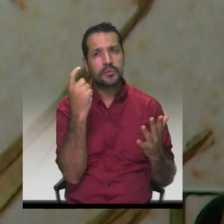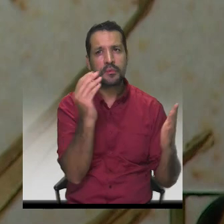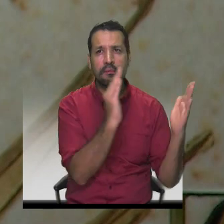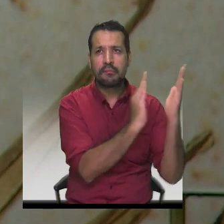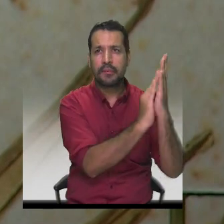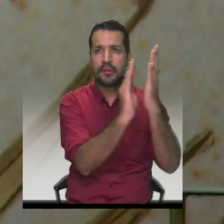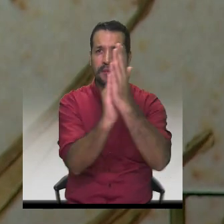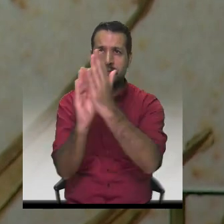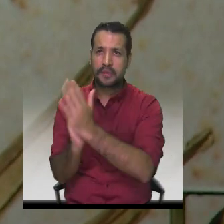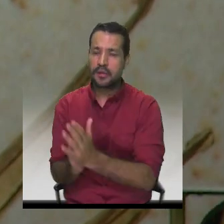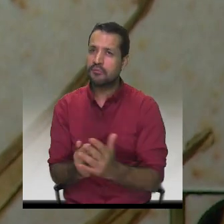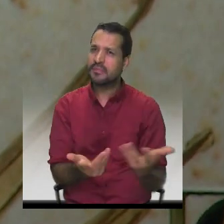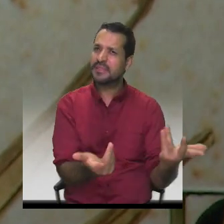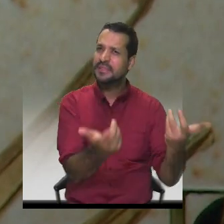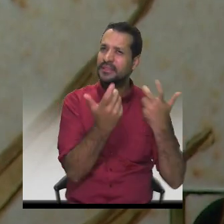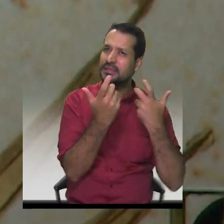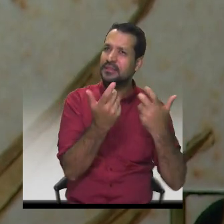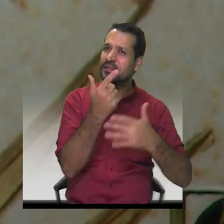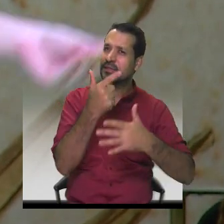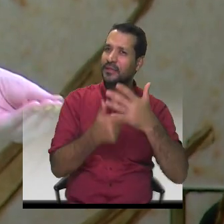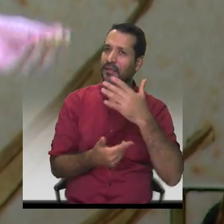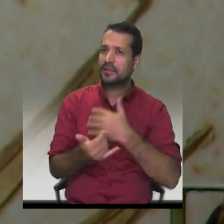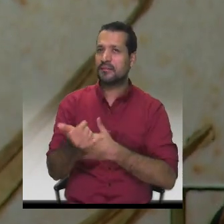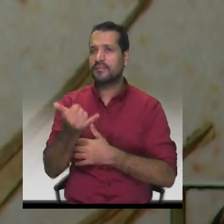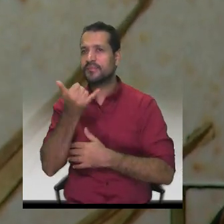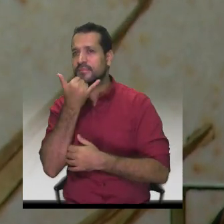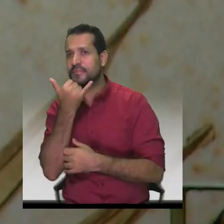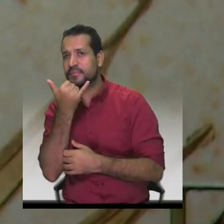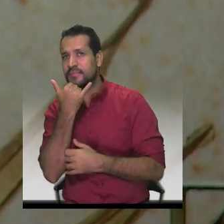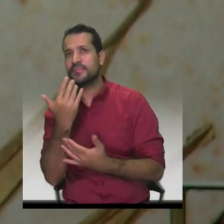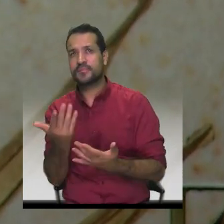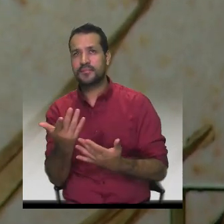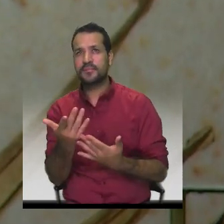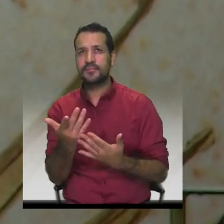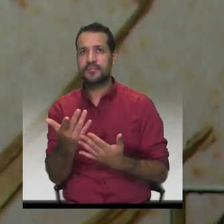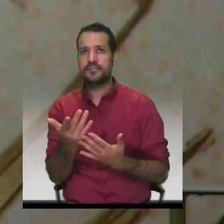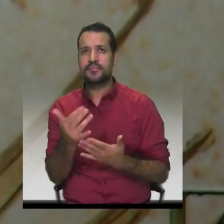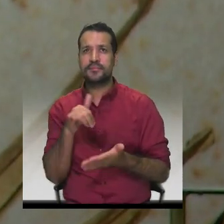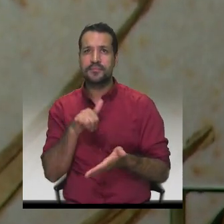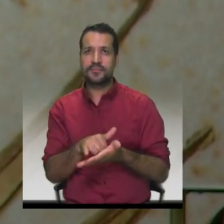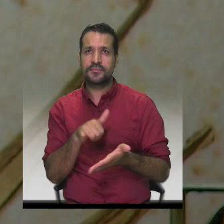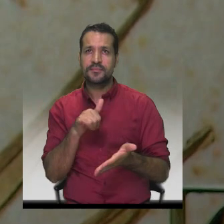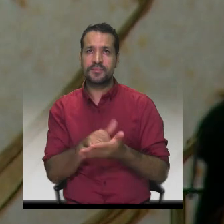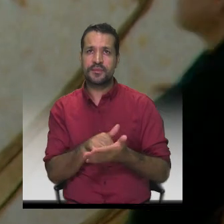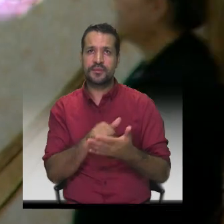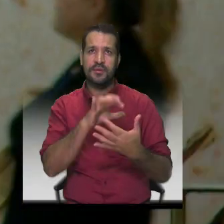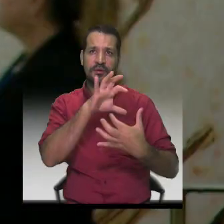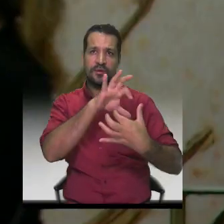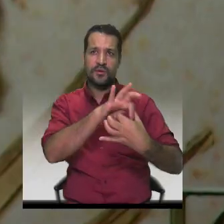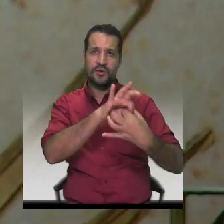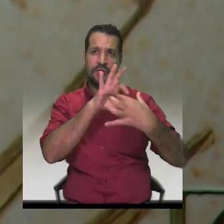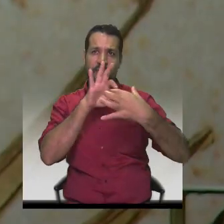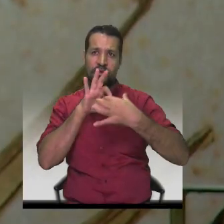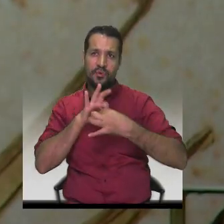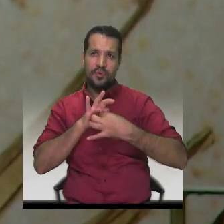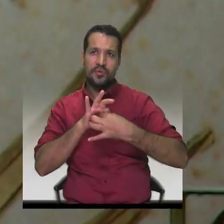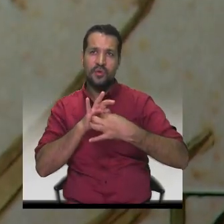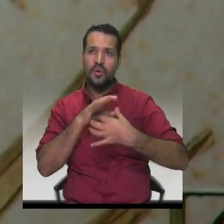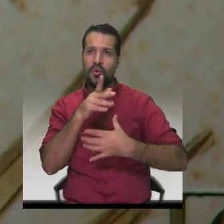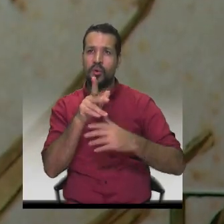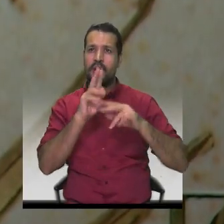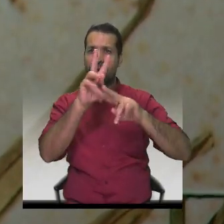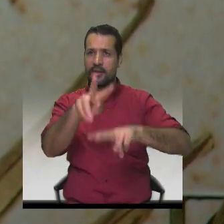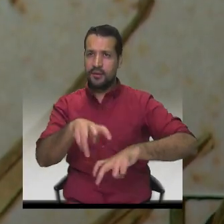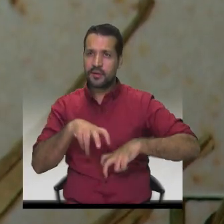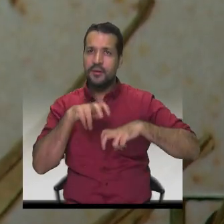que nos puedan enseñar qué es lo que está pasando. Por esta misma razón de esa conexión con la agricultura, nosotros buscamos